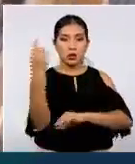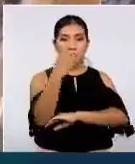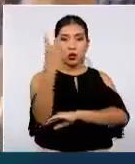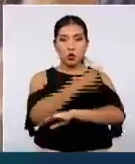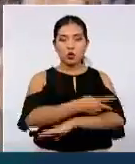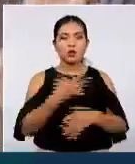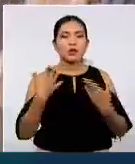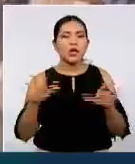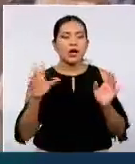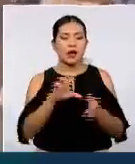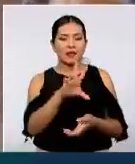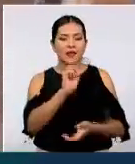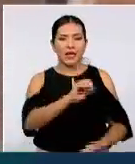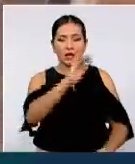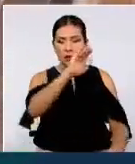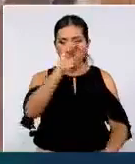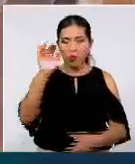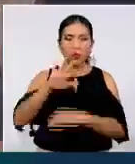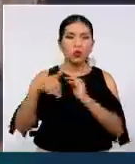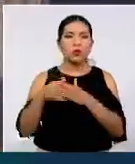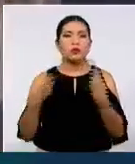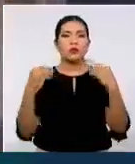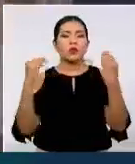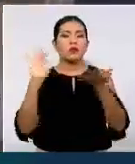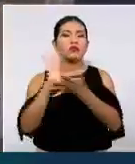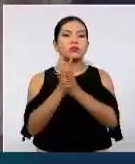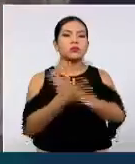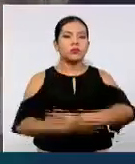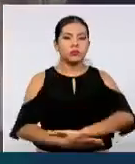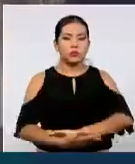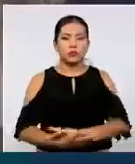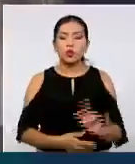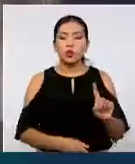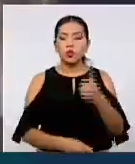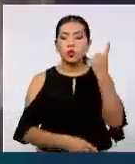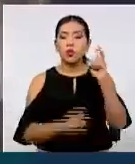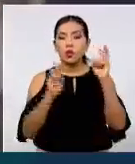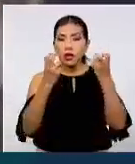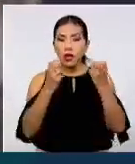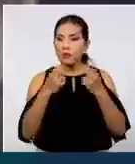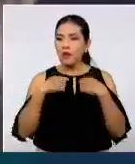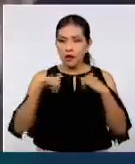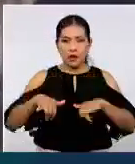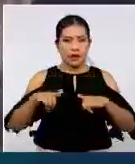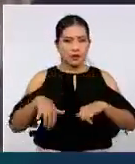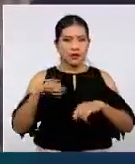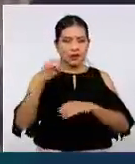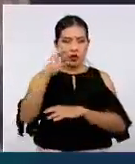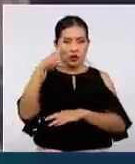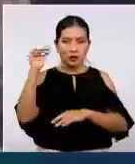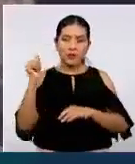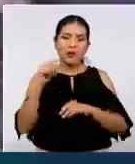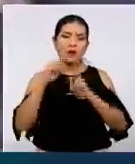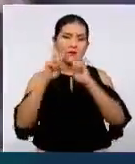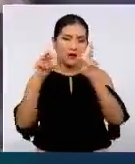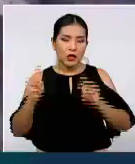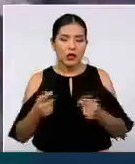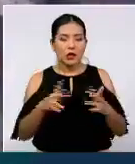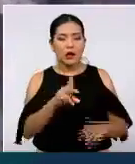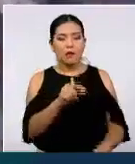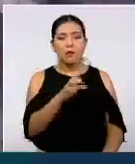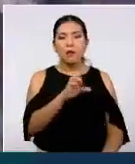pasado las 30 toneladas de venta de pescado acá, solamente de lo que es producto del trópico, que estamos viendo lo que es el pacú tambaquí,